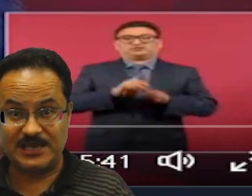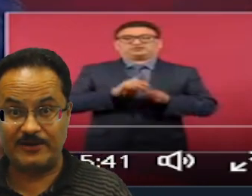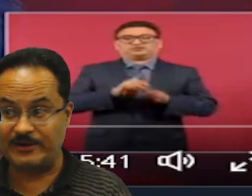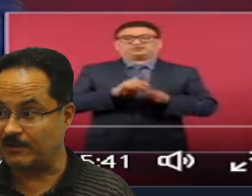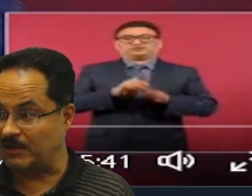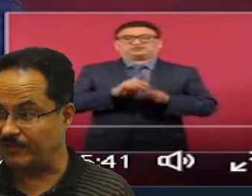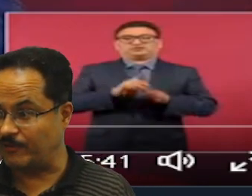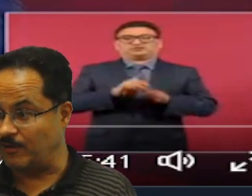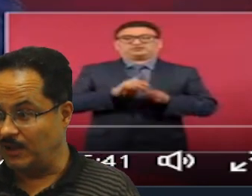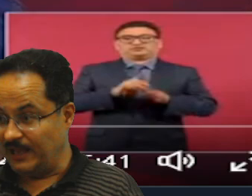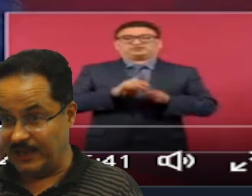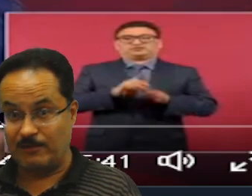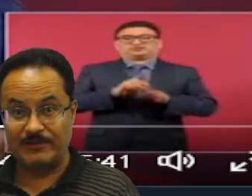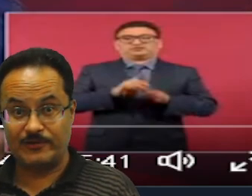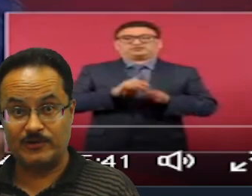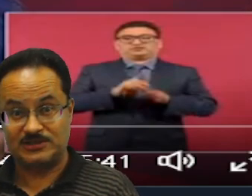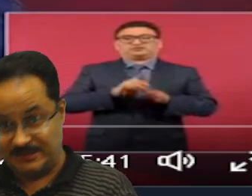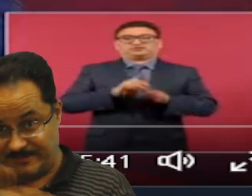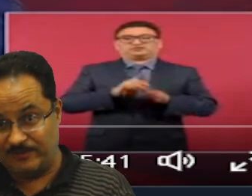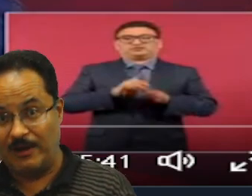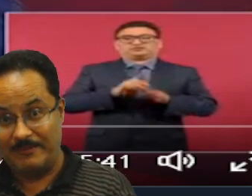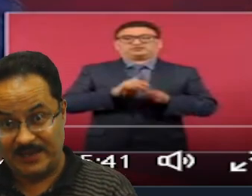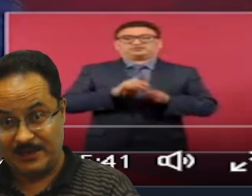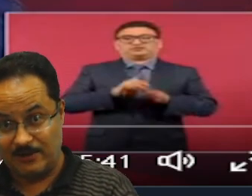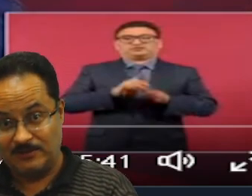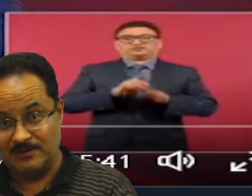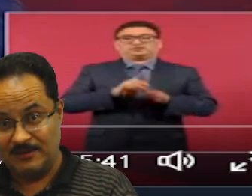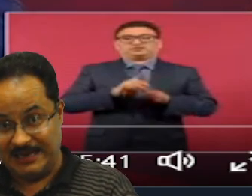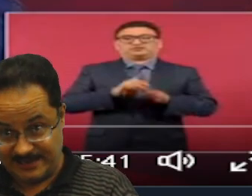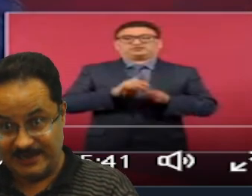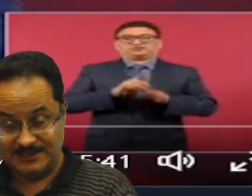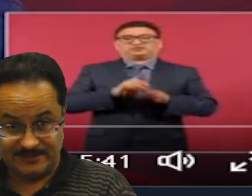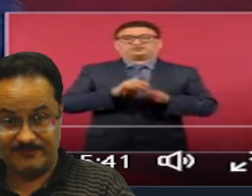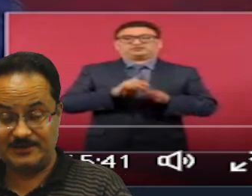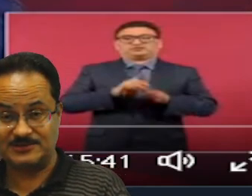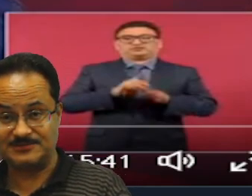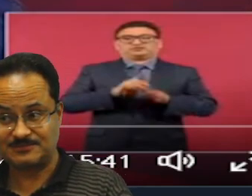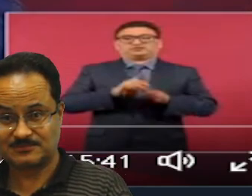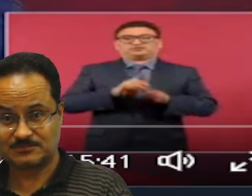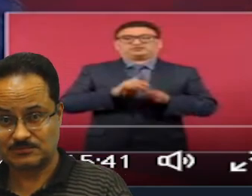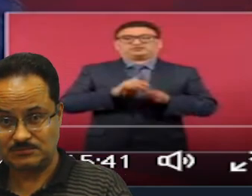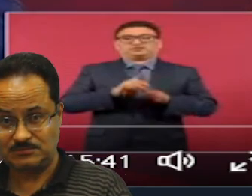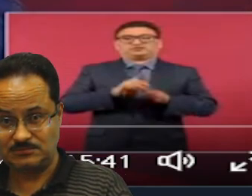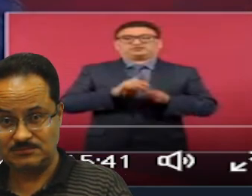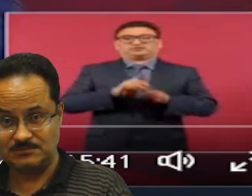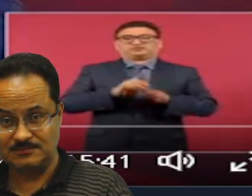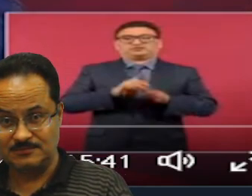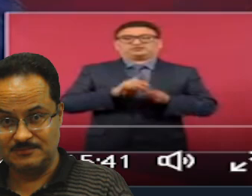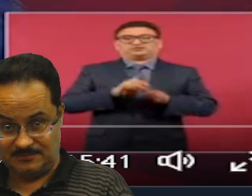renunciaron en cuanto en cuanto se mandó a México al General Cienfuegos